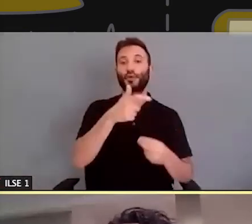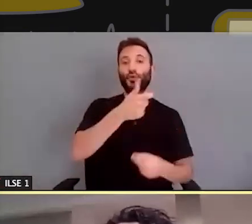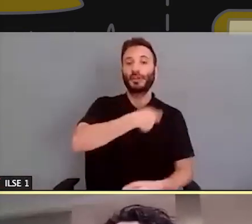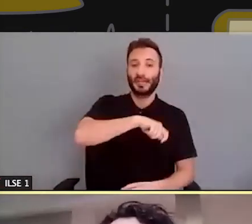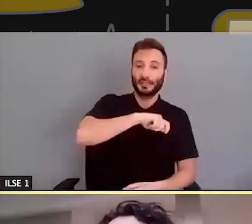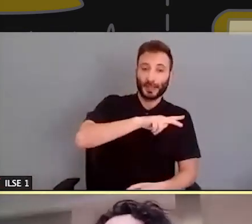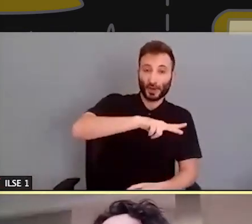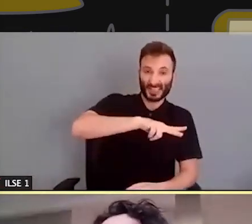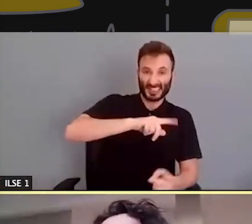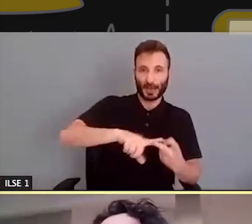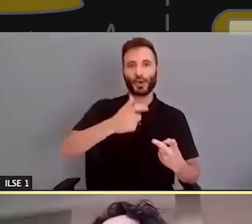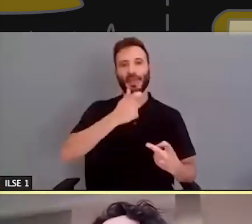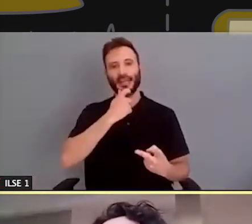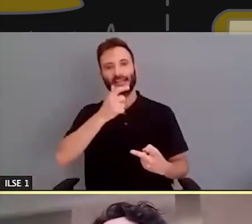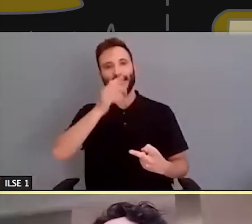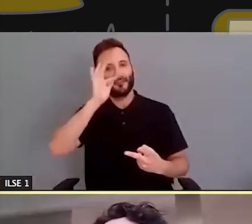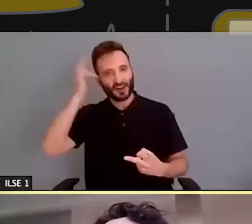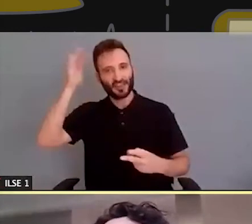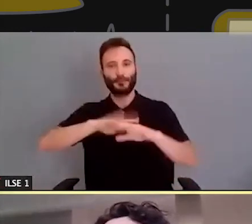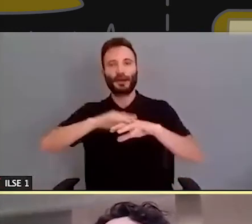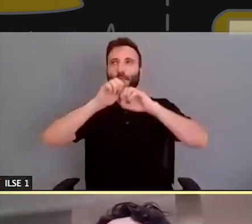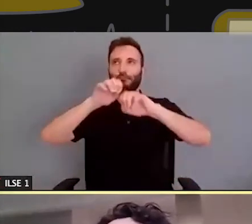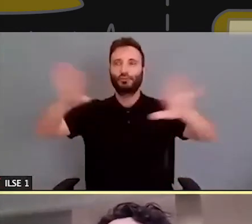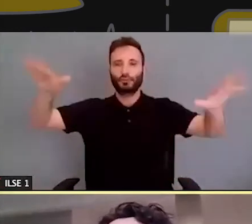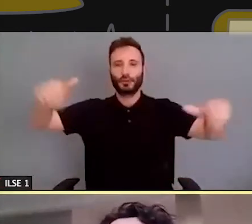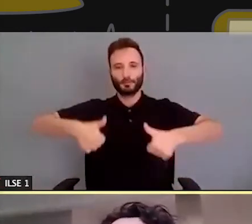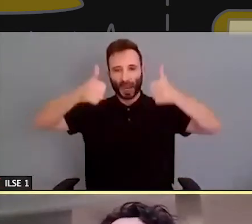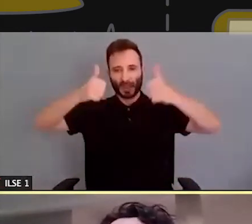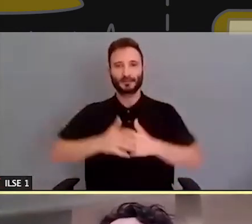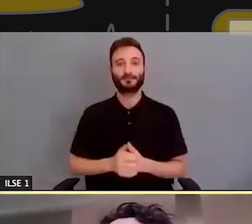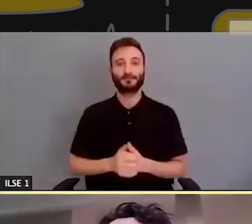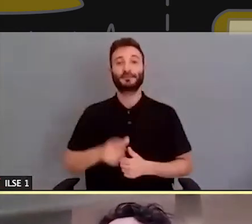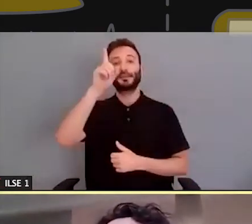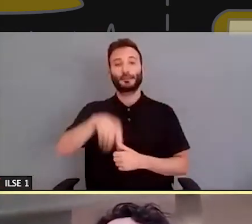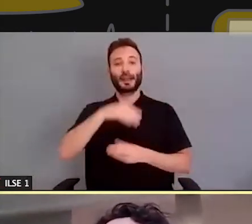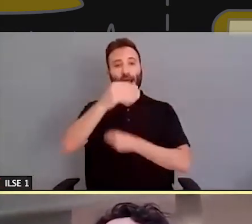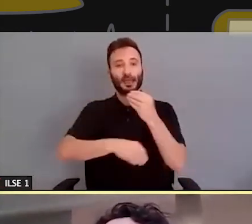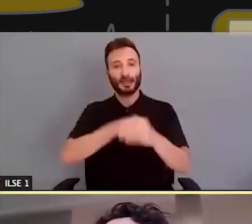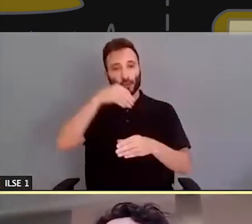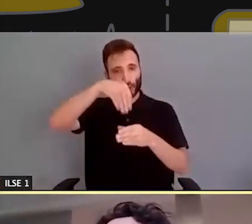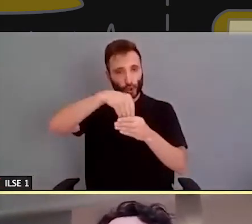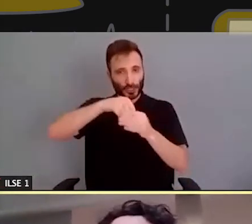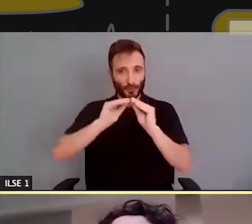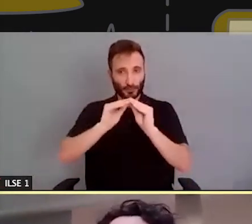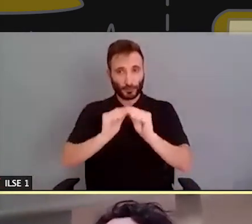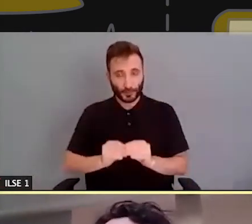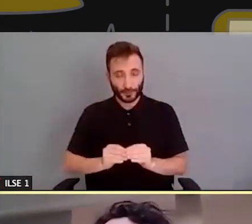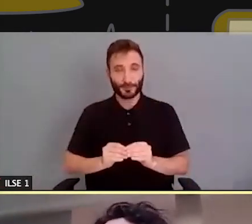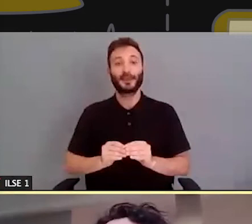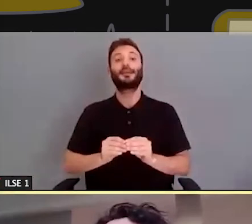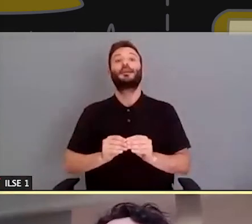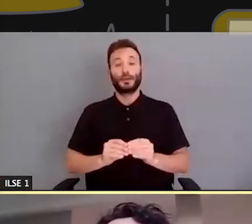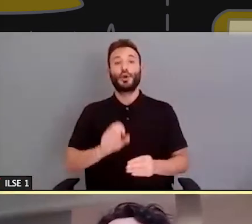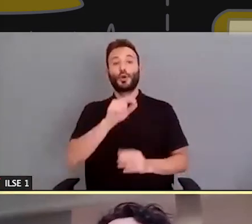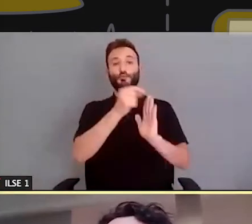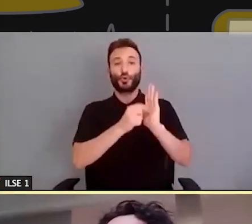más lejos, ¿no? A nivel internacional, ¿no? Y por ello estamos trabajando en paralelo. Y como decíamos desde el